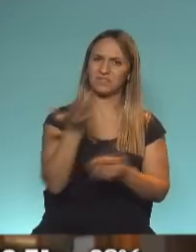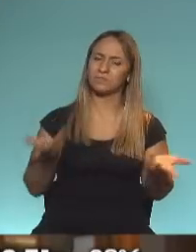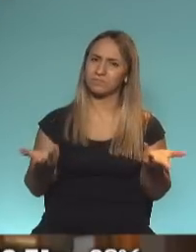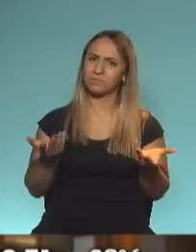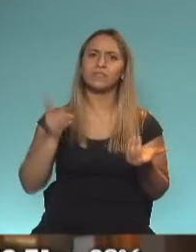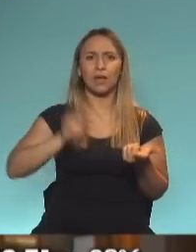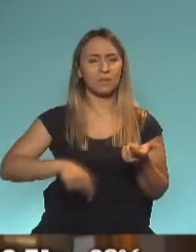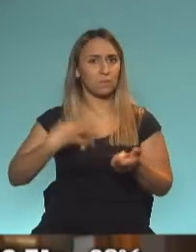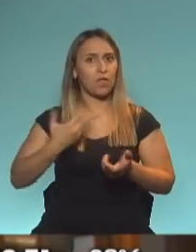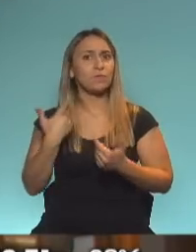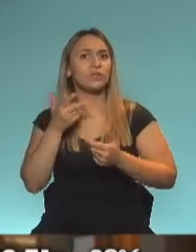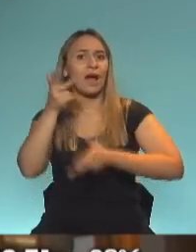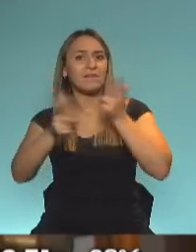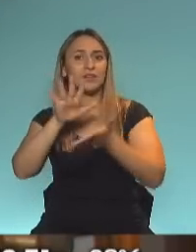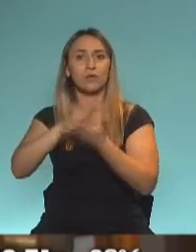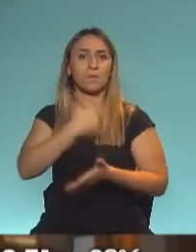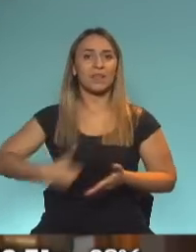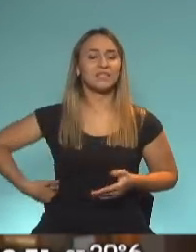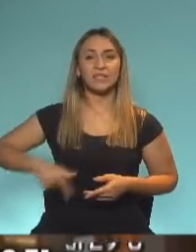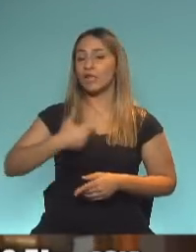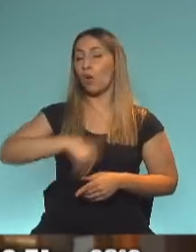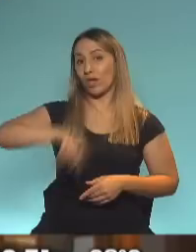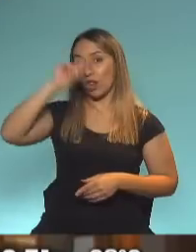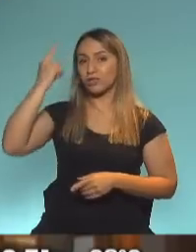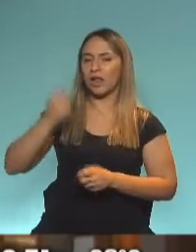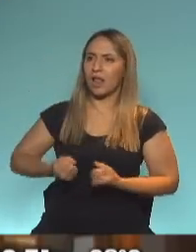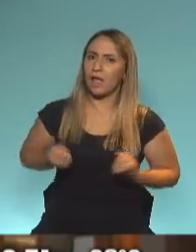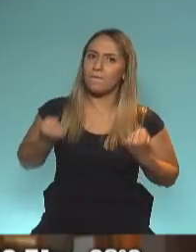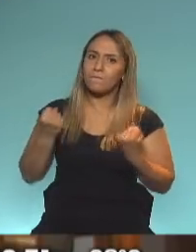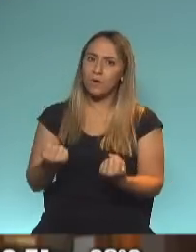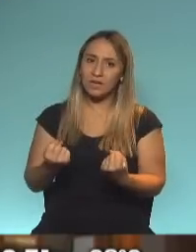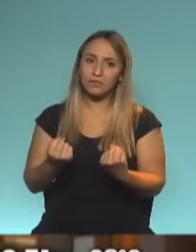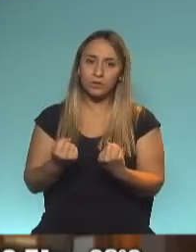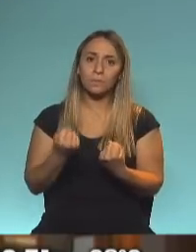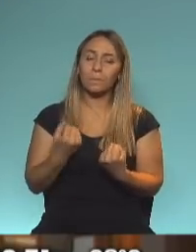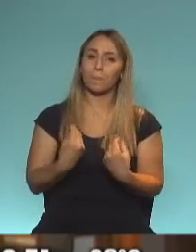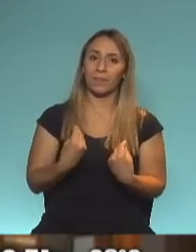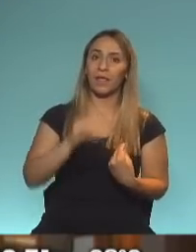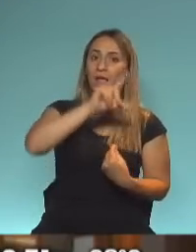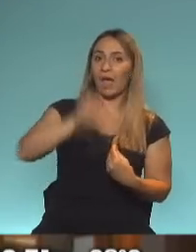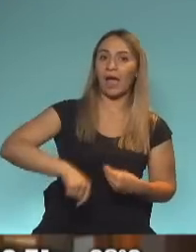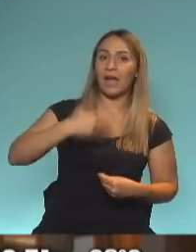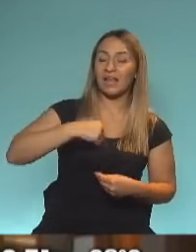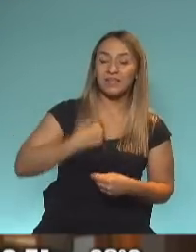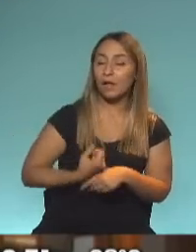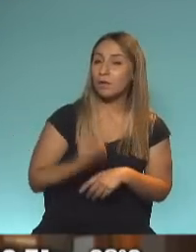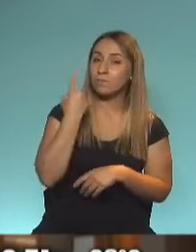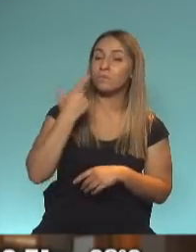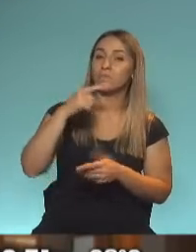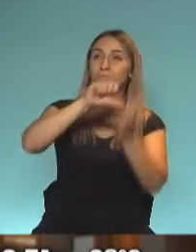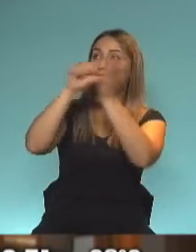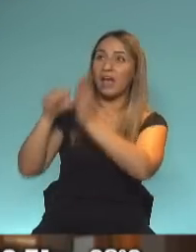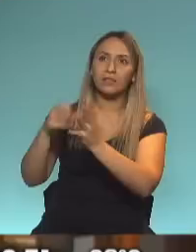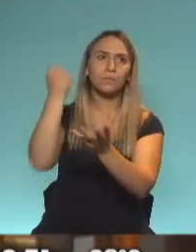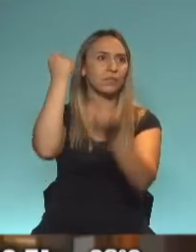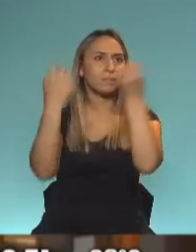del esfuerzo que ha hecho el presidente y el gobierno nacional para que Argentina sea uno de los primeros países que tiene la vacuna y que hay